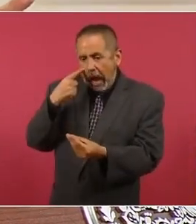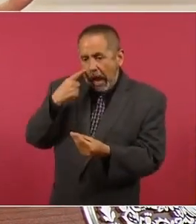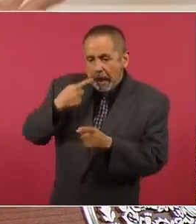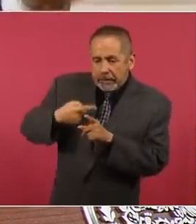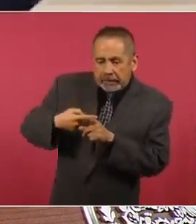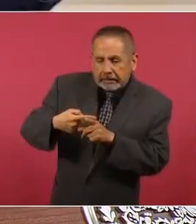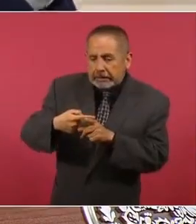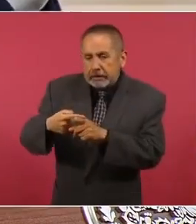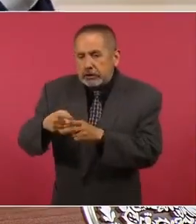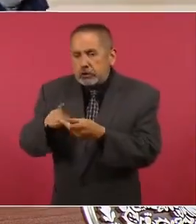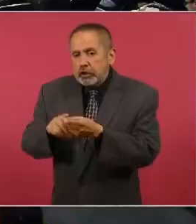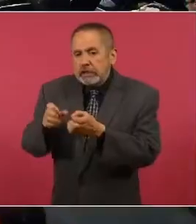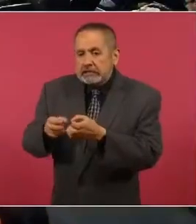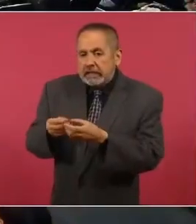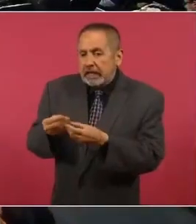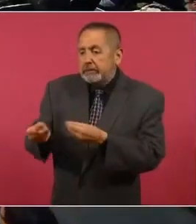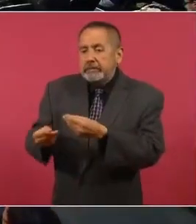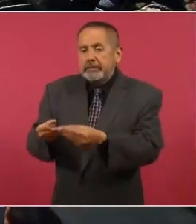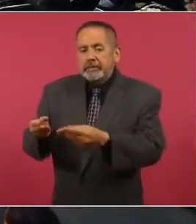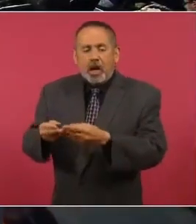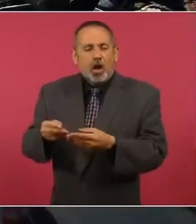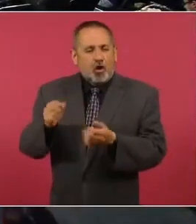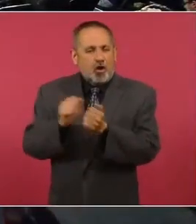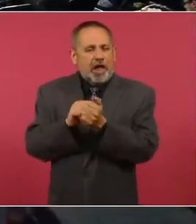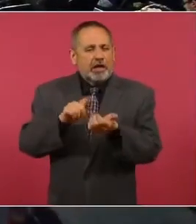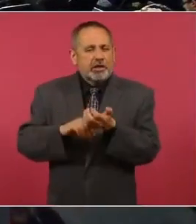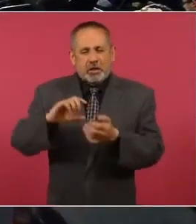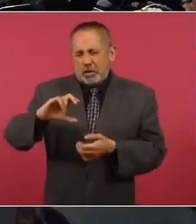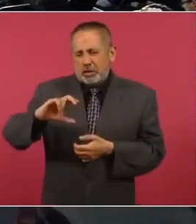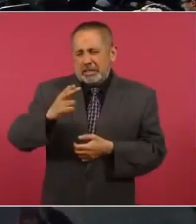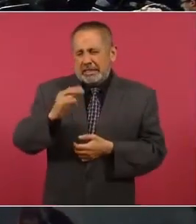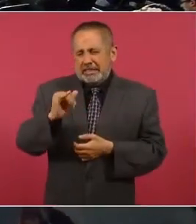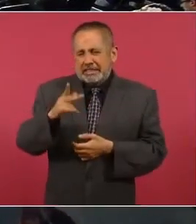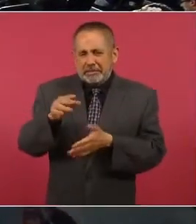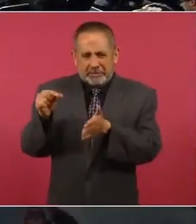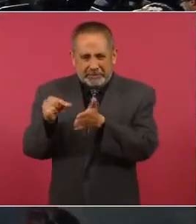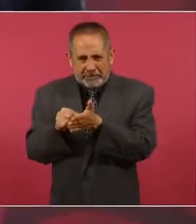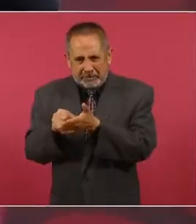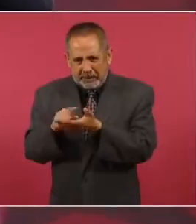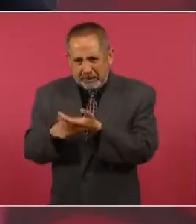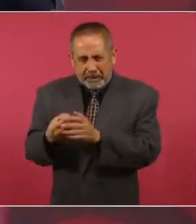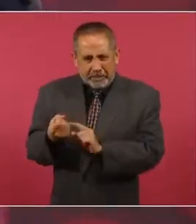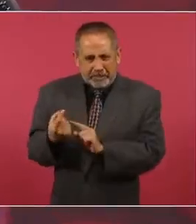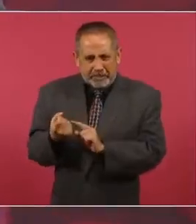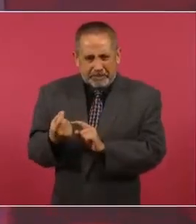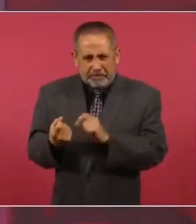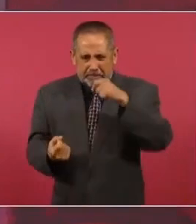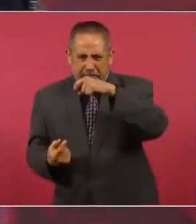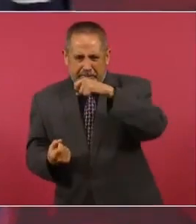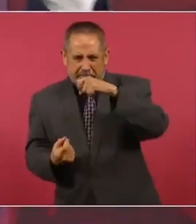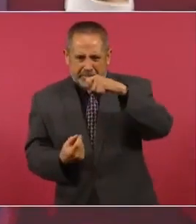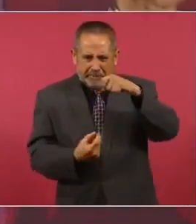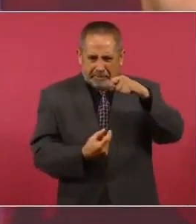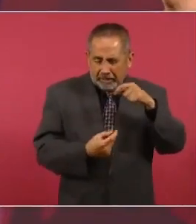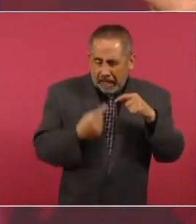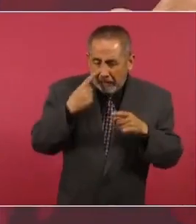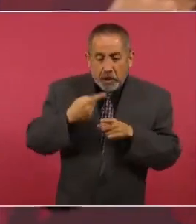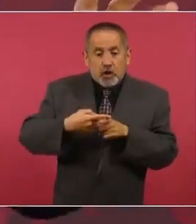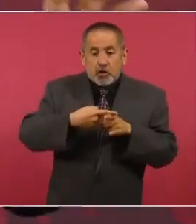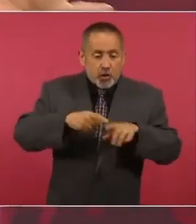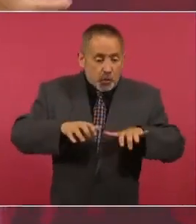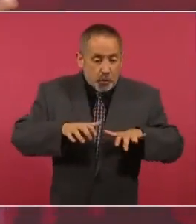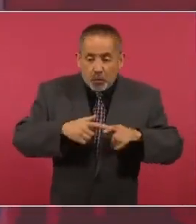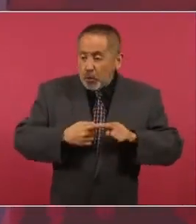supuestamente de contrabando con sensores para que monitorearan esas